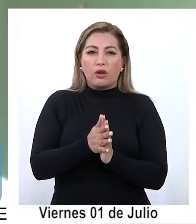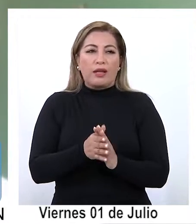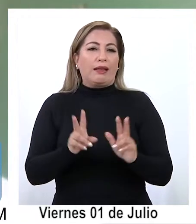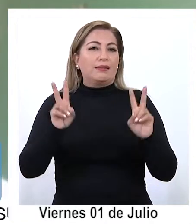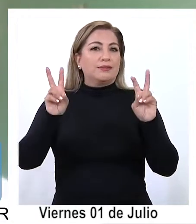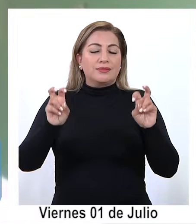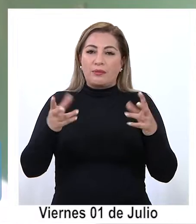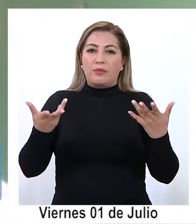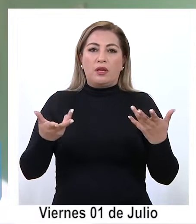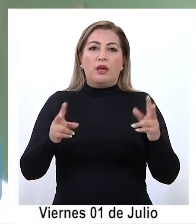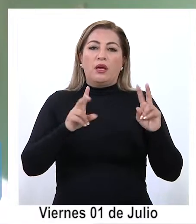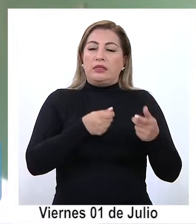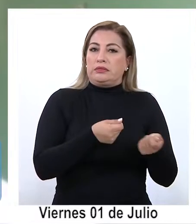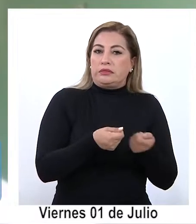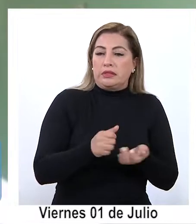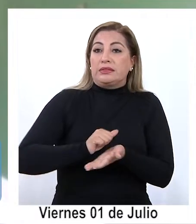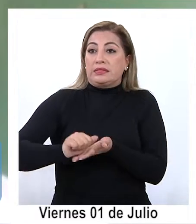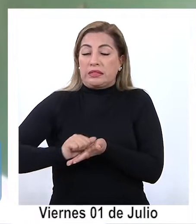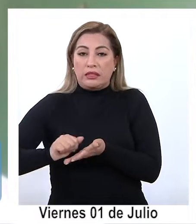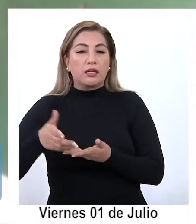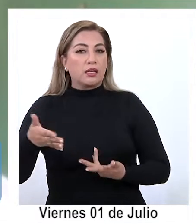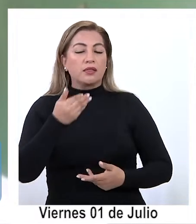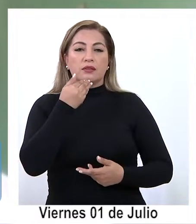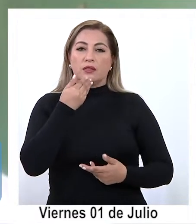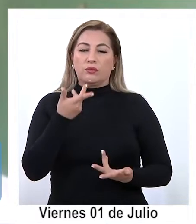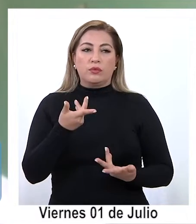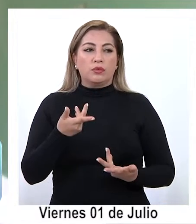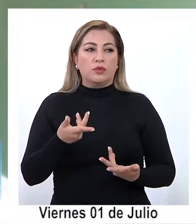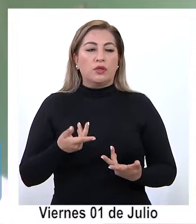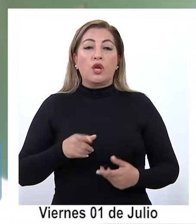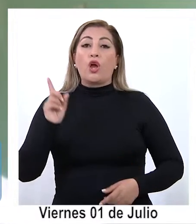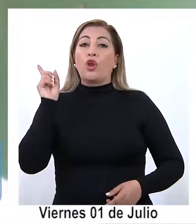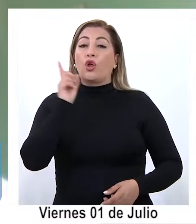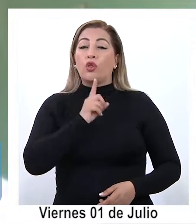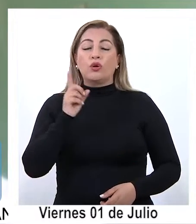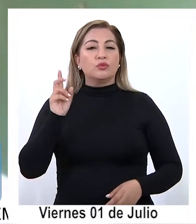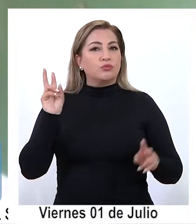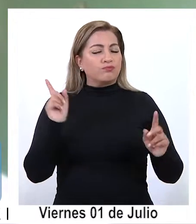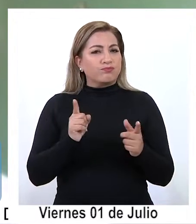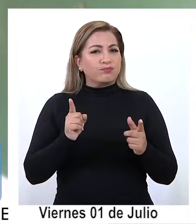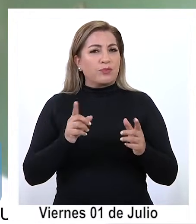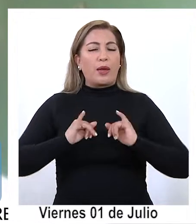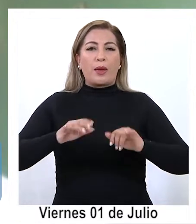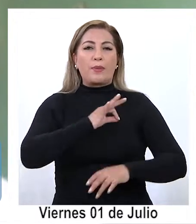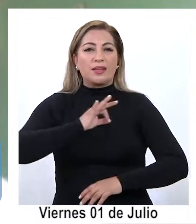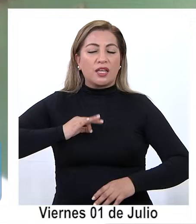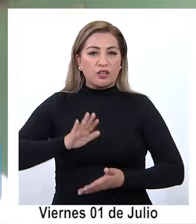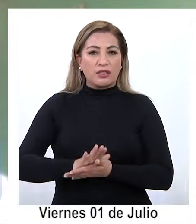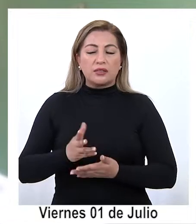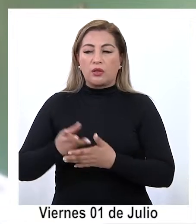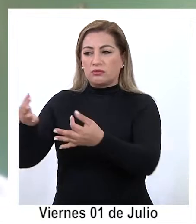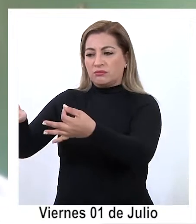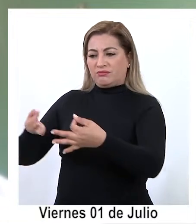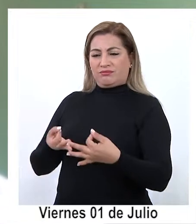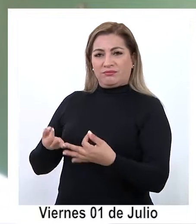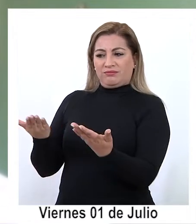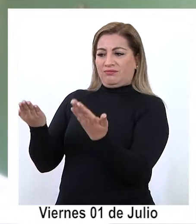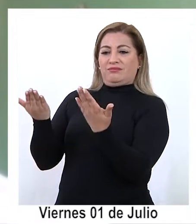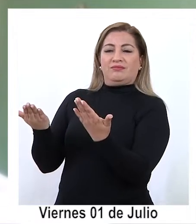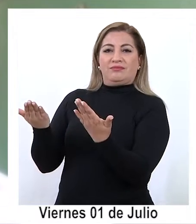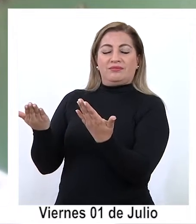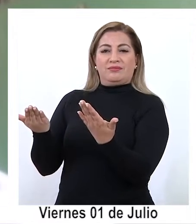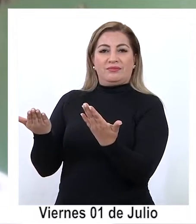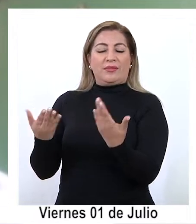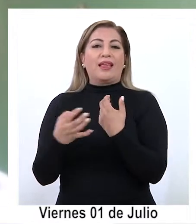condiciones posibles, tanto económicas como sanitarias, y justamente los dos últimos informes que emanaron del Ministerio de Salud y que fueron en conjunto con la